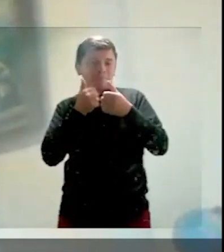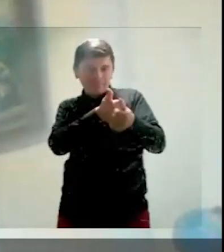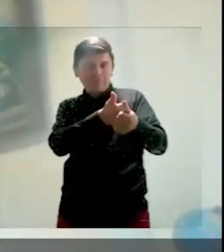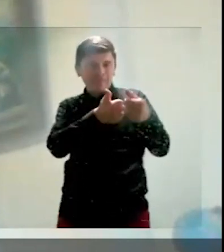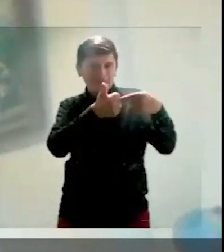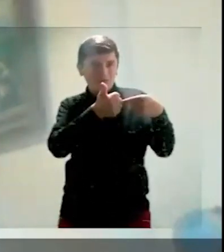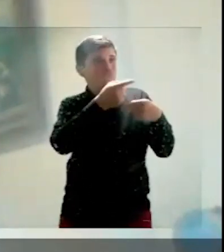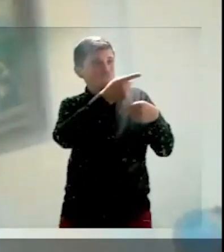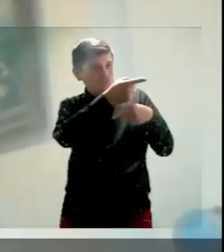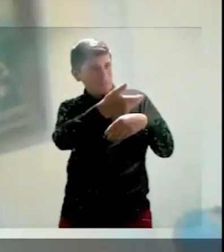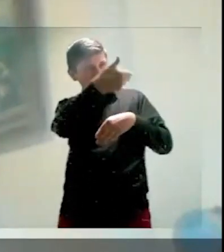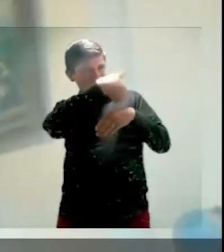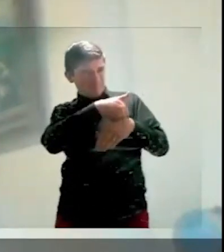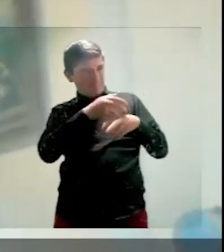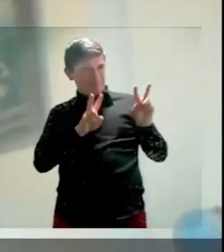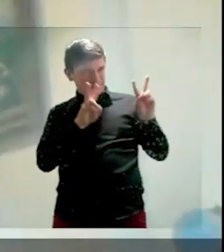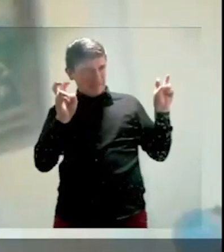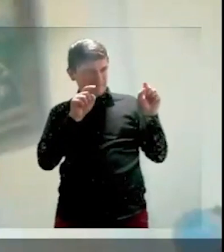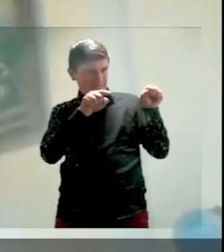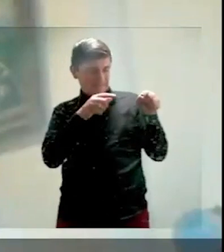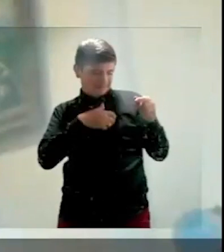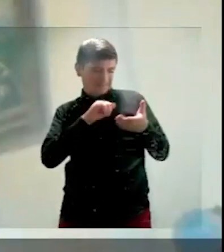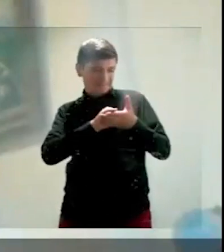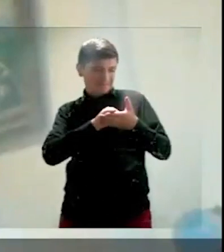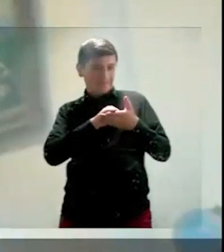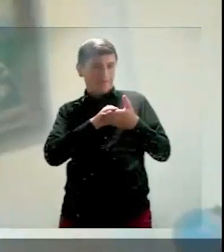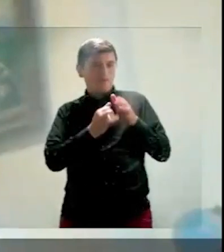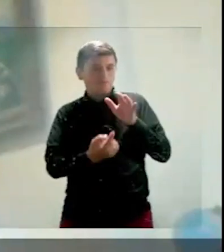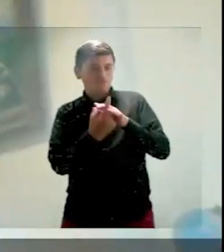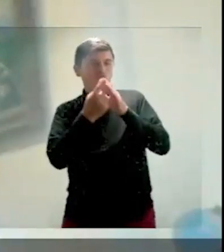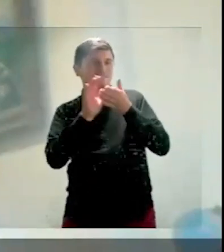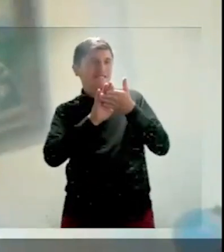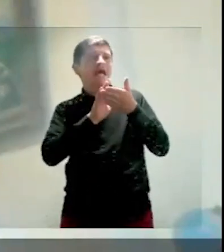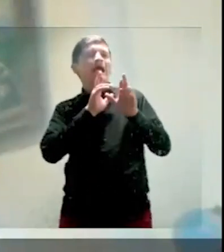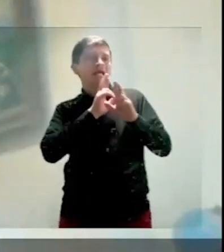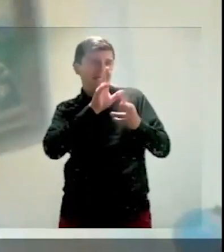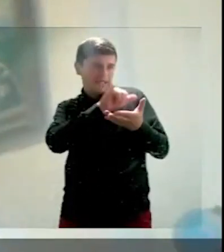usted puso el tema que es el que la disidencia resuelve,